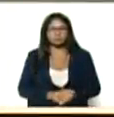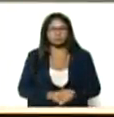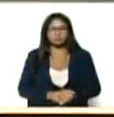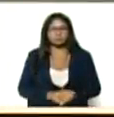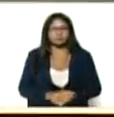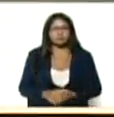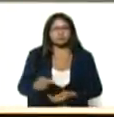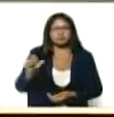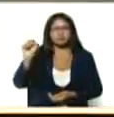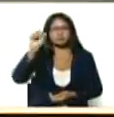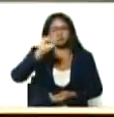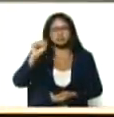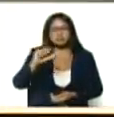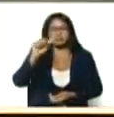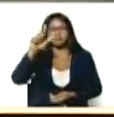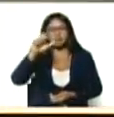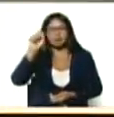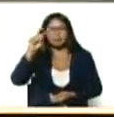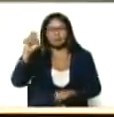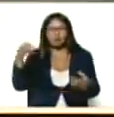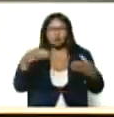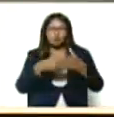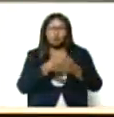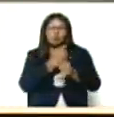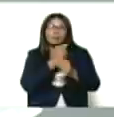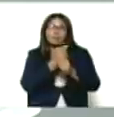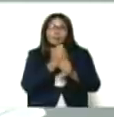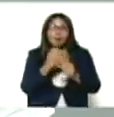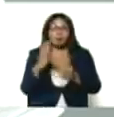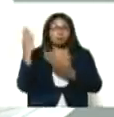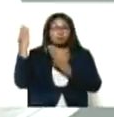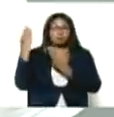Salvador Lugo, comisionado de la clase obrera.